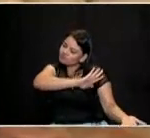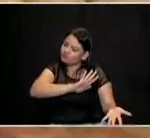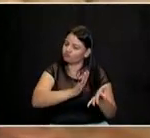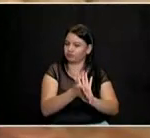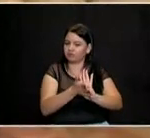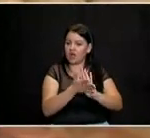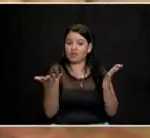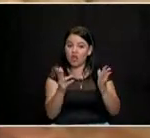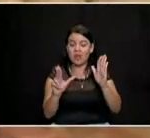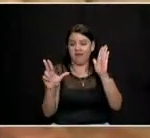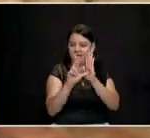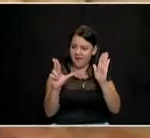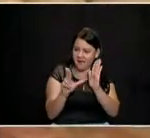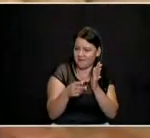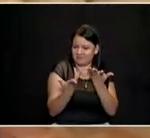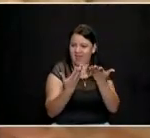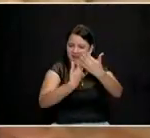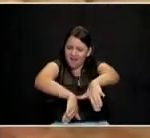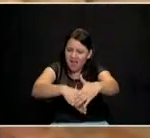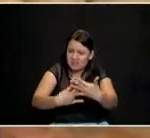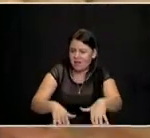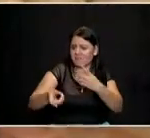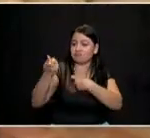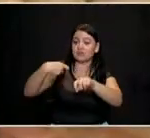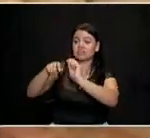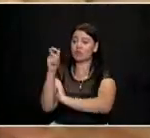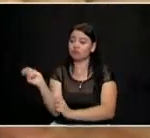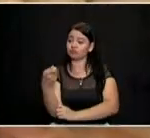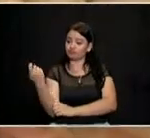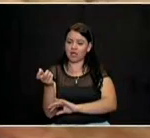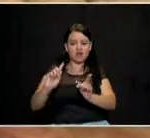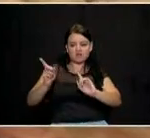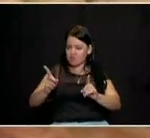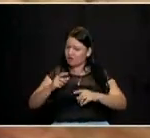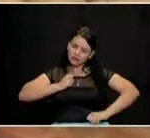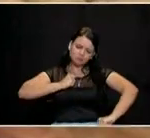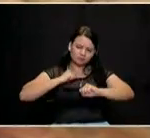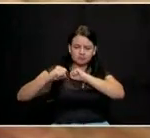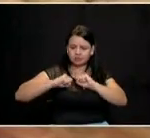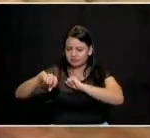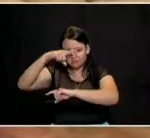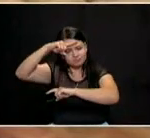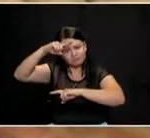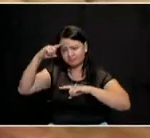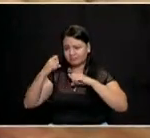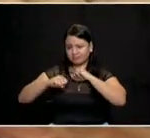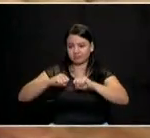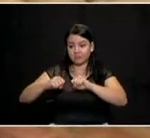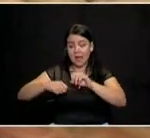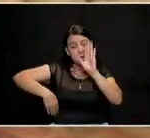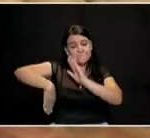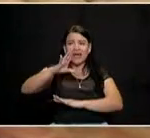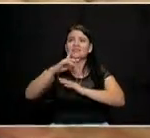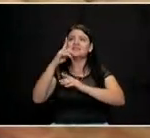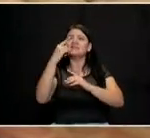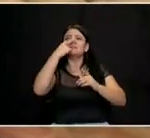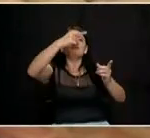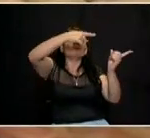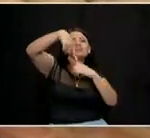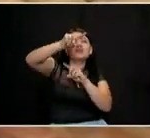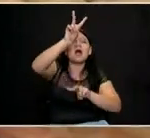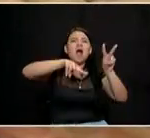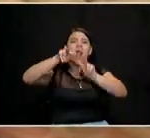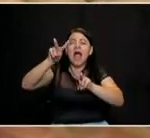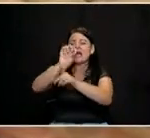afuera en las calles y trabajaremos arduamente para esto y promoveremos el turismo social como un elemento importante